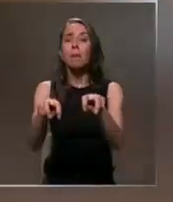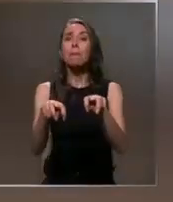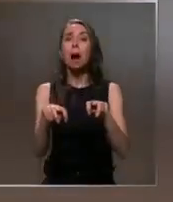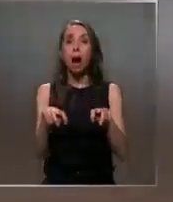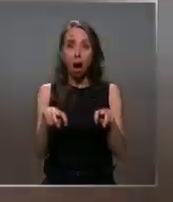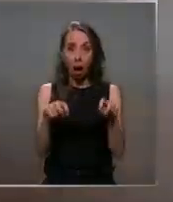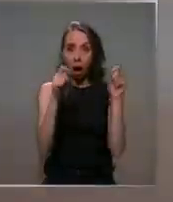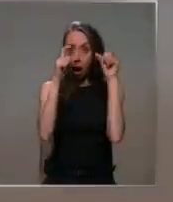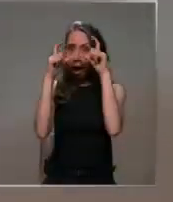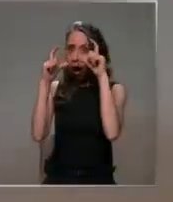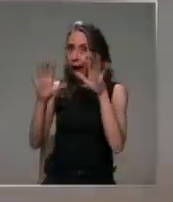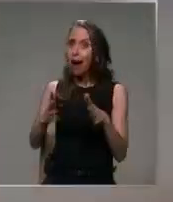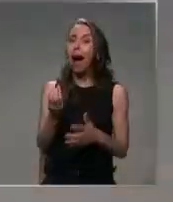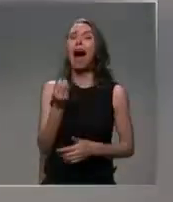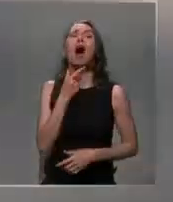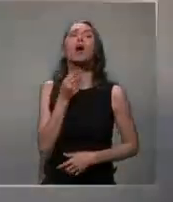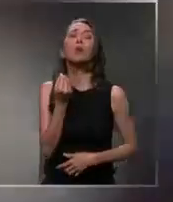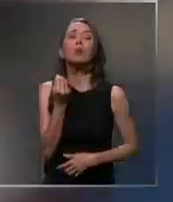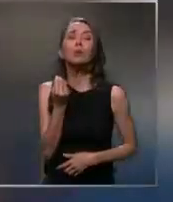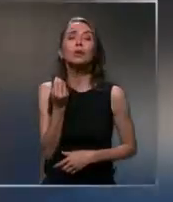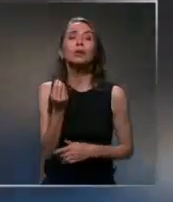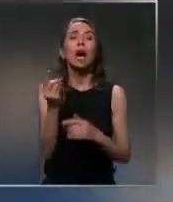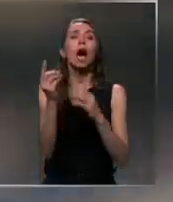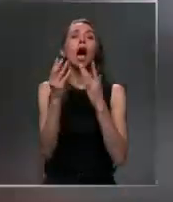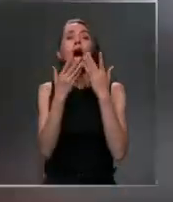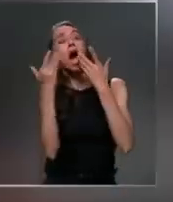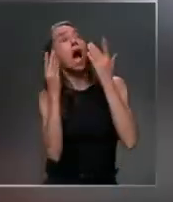se llevaron una grata sorpresa que los ayudó a